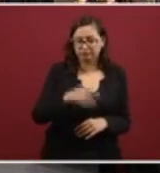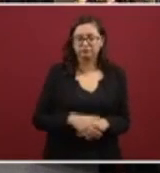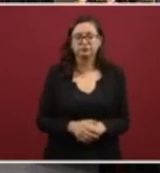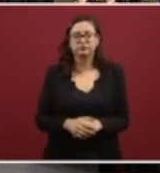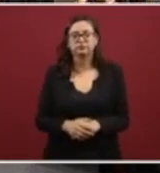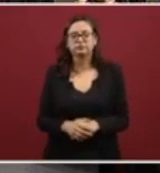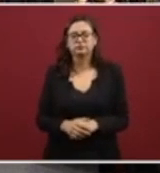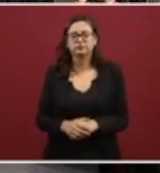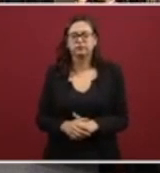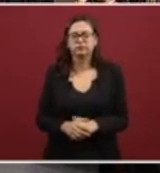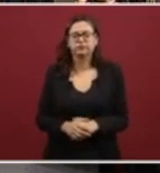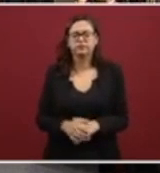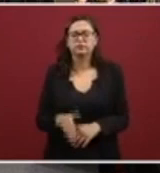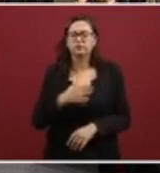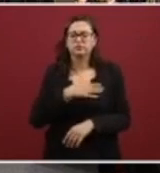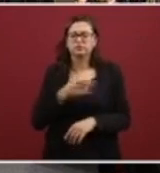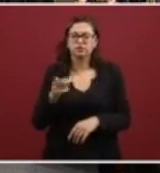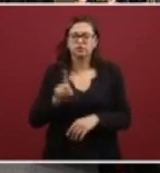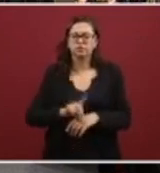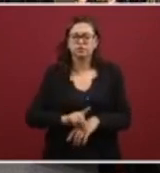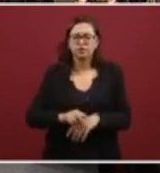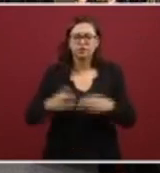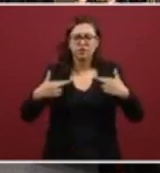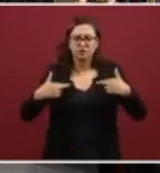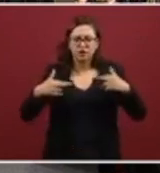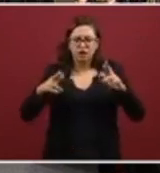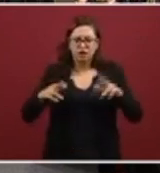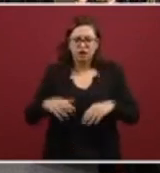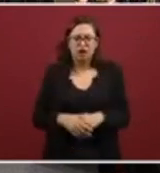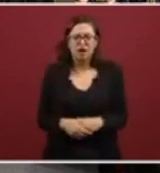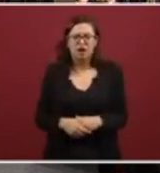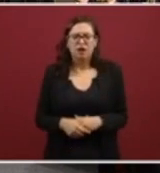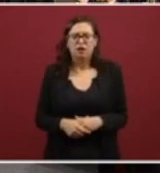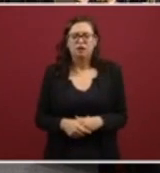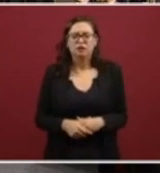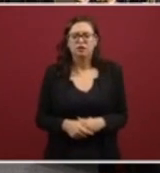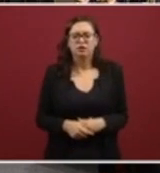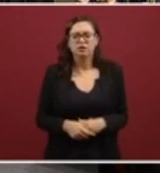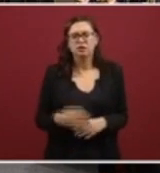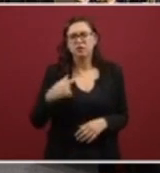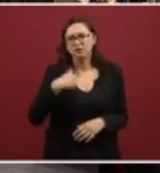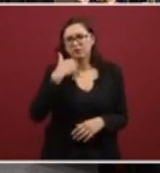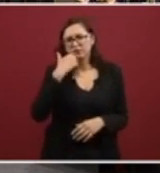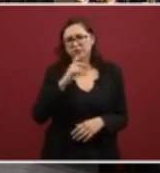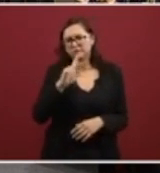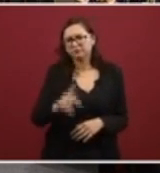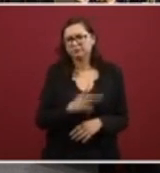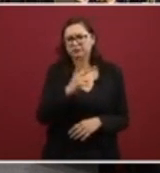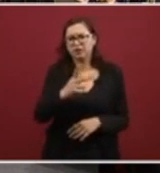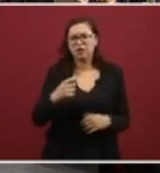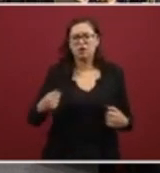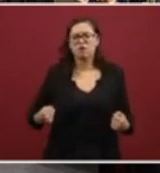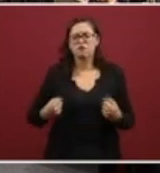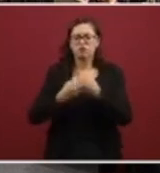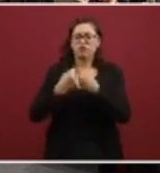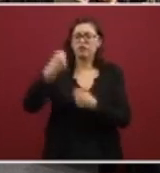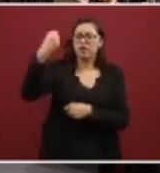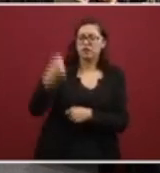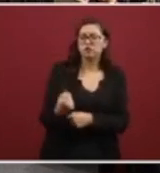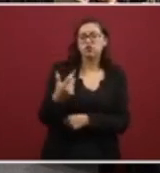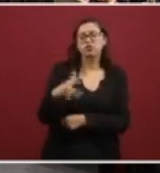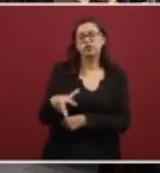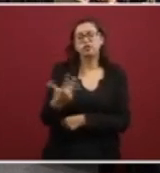canciller. Yo quería preguntarle cuáles son las 13 coordinaciones regionales en la frontera sur en donde va a